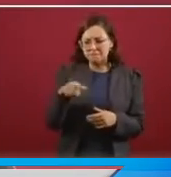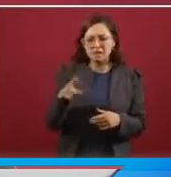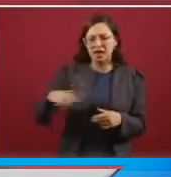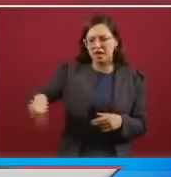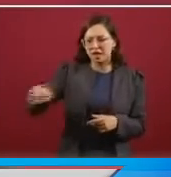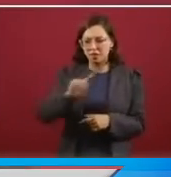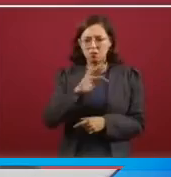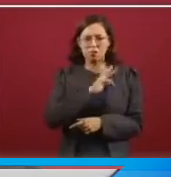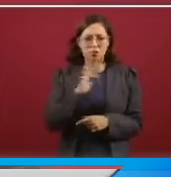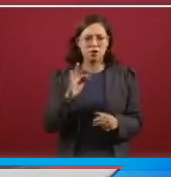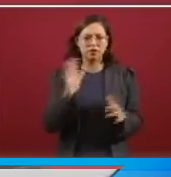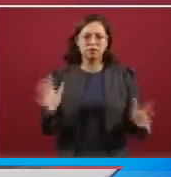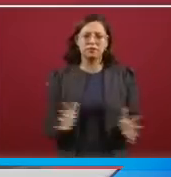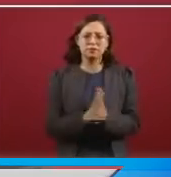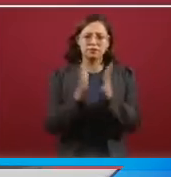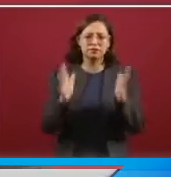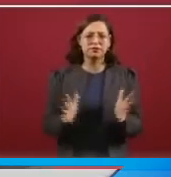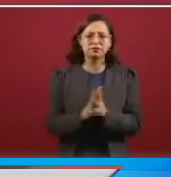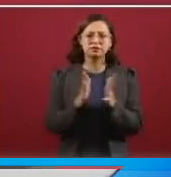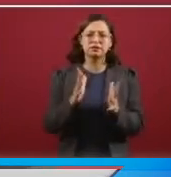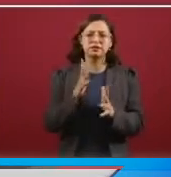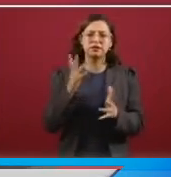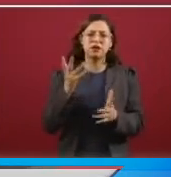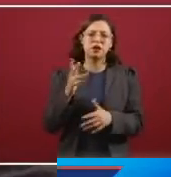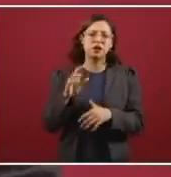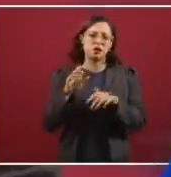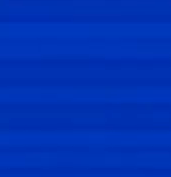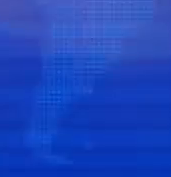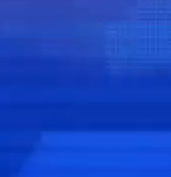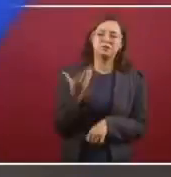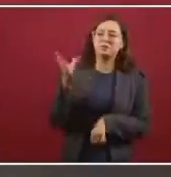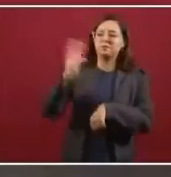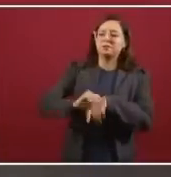una plaza. La política privatizadora llegó a su fin.